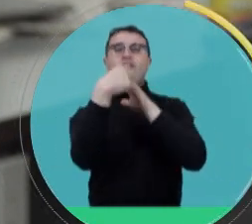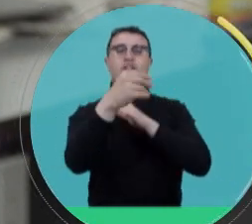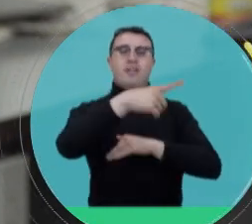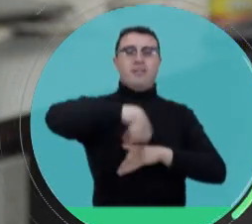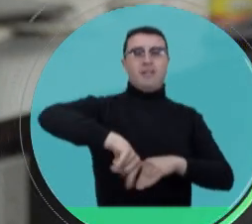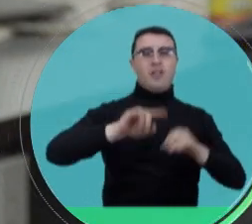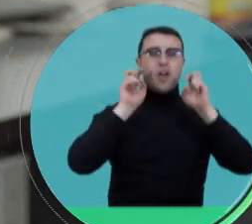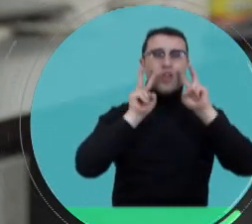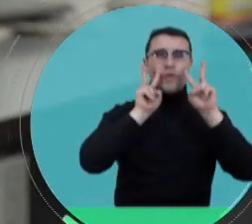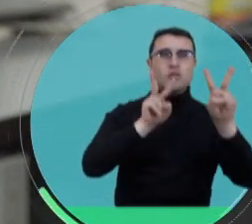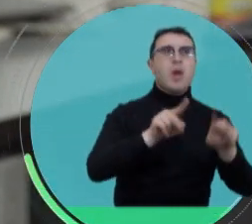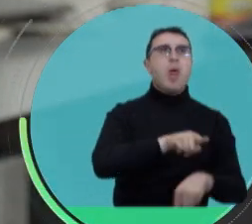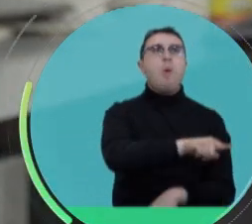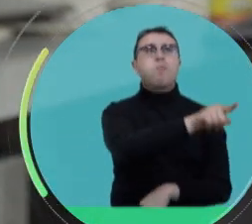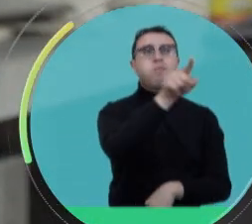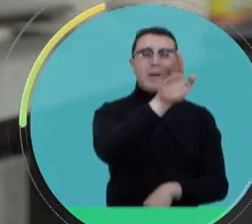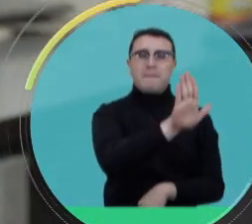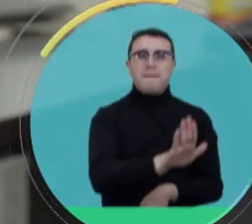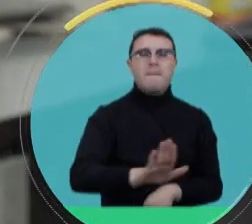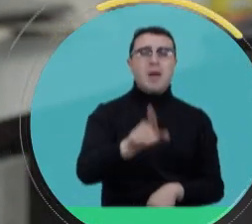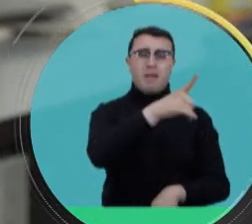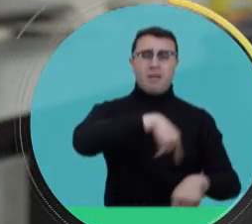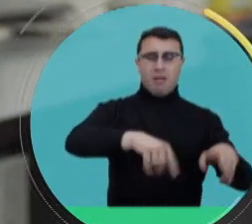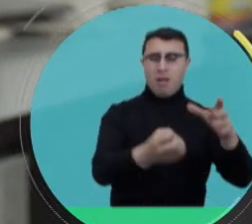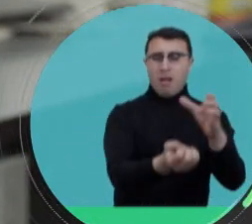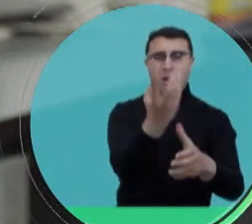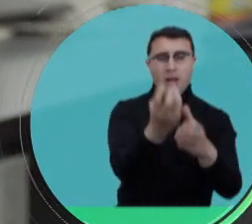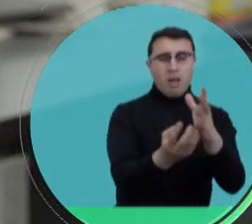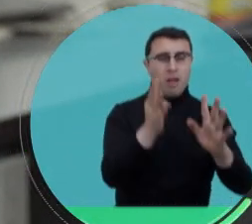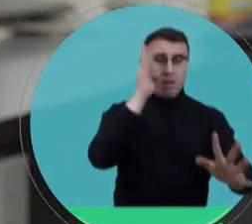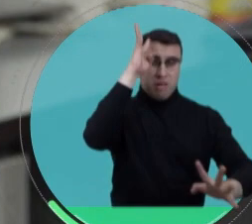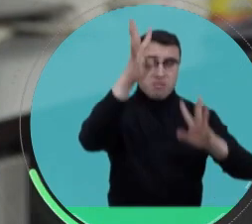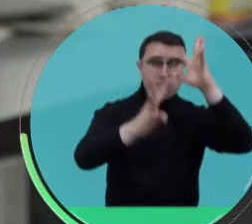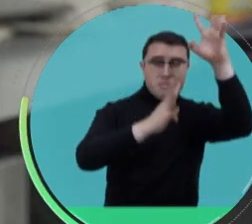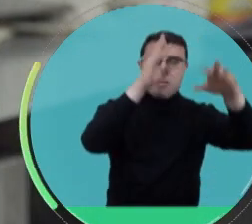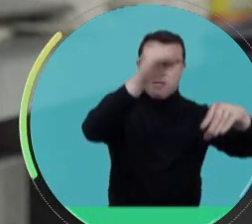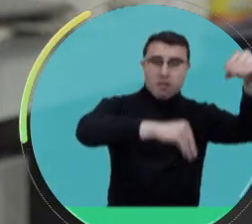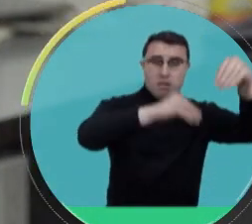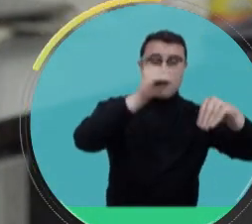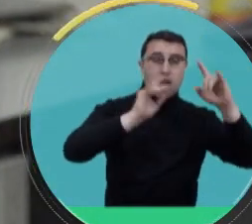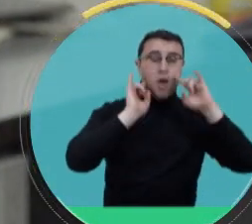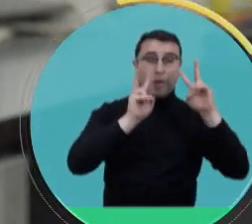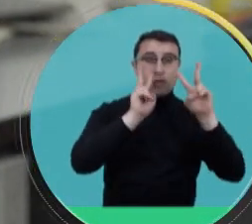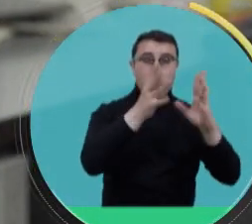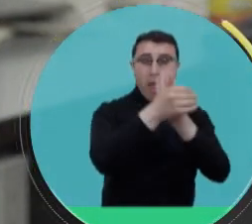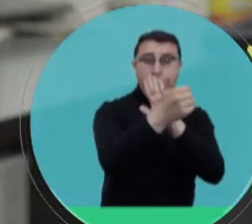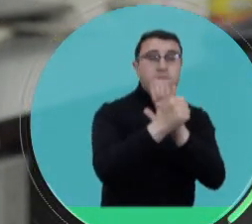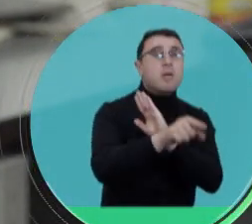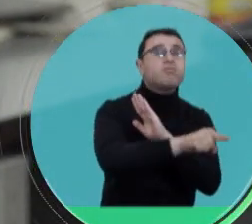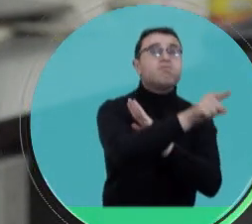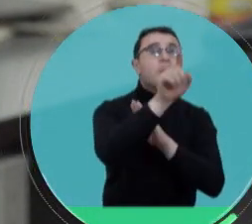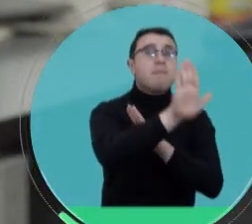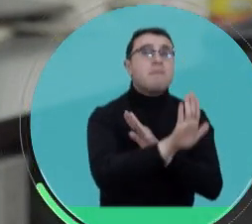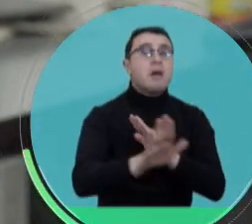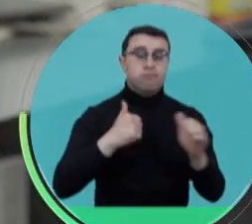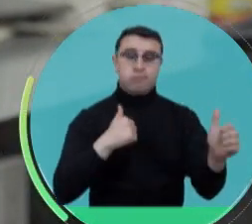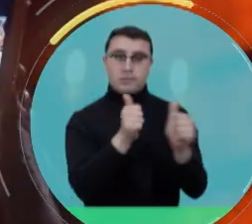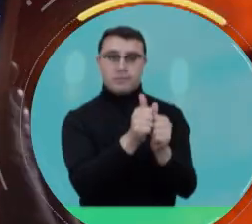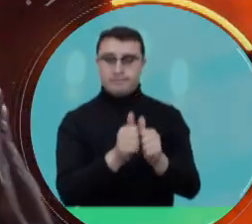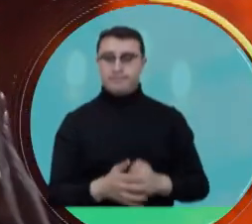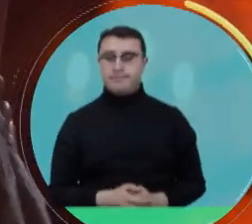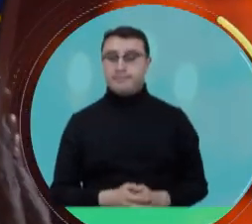el sector de audiovisual de la región muy de la mano de los creadores y los talentos audiovisuales eh de la región